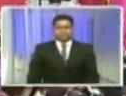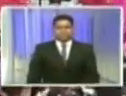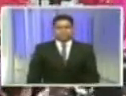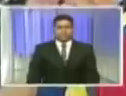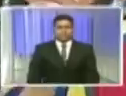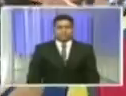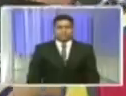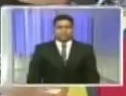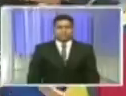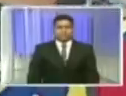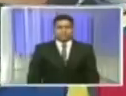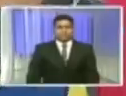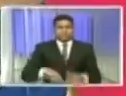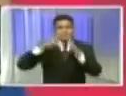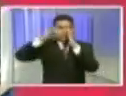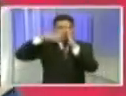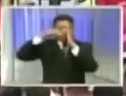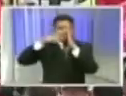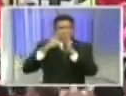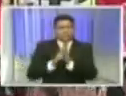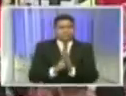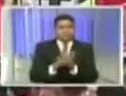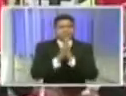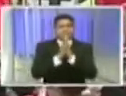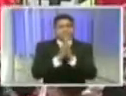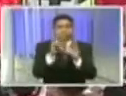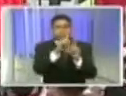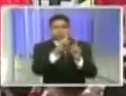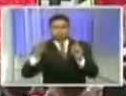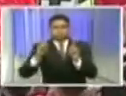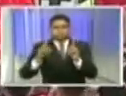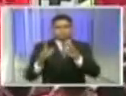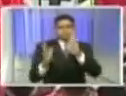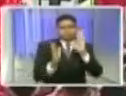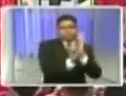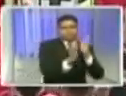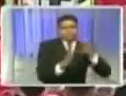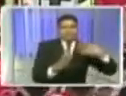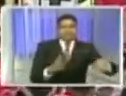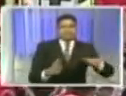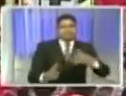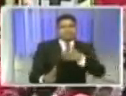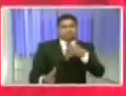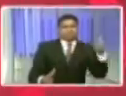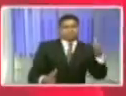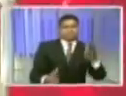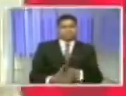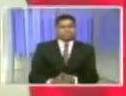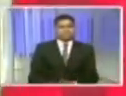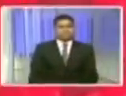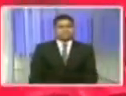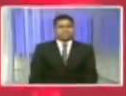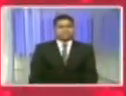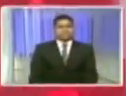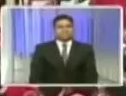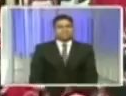Mira, no deja las cámaras, interrumpe la cámara, camarada, ponte más a la izquierda. Estás muy a la derecha, ponte más a la